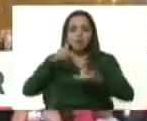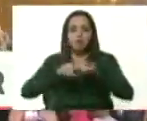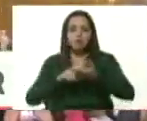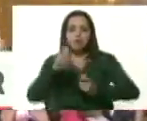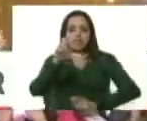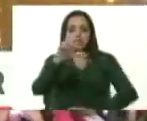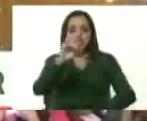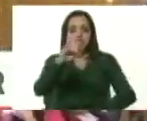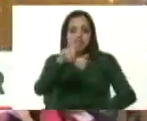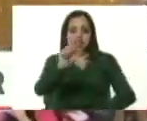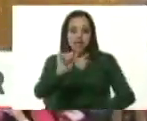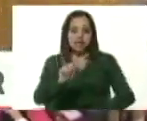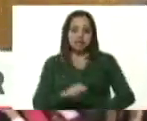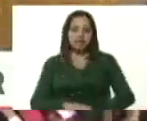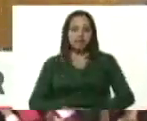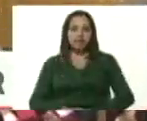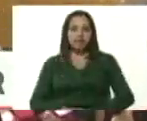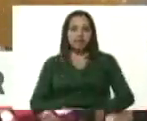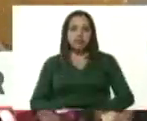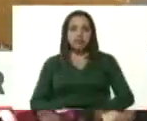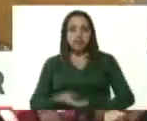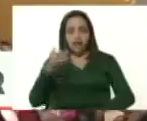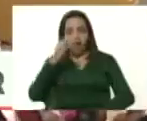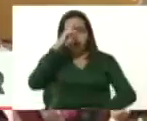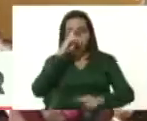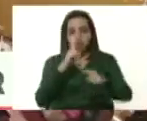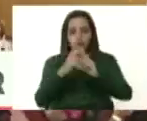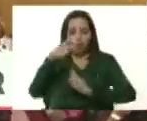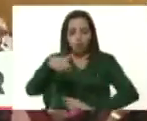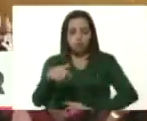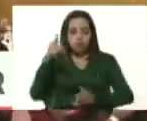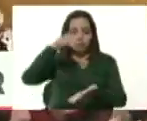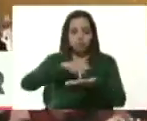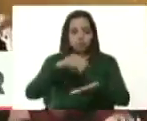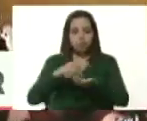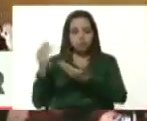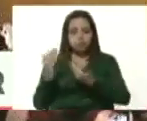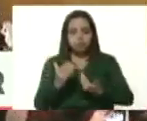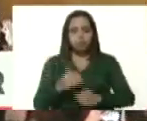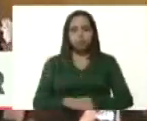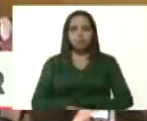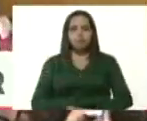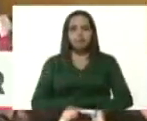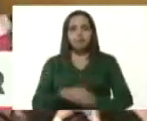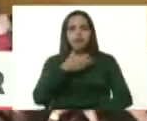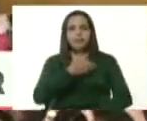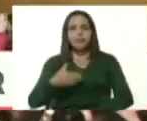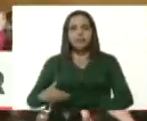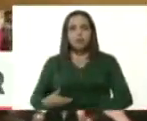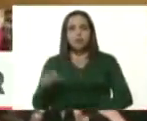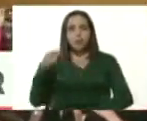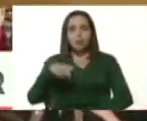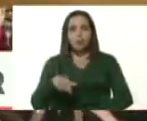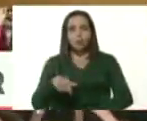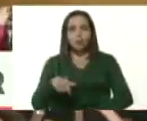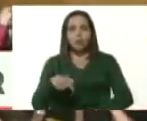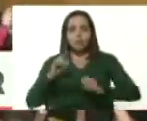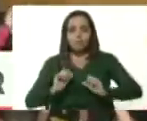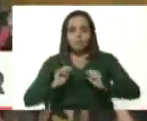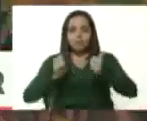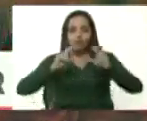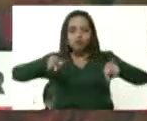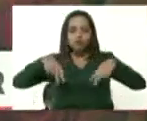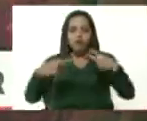Cilia, que nos han honrado hoy con su presencia. Presidente, hoy se está reinaugurando